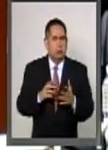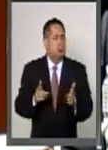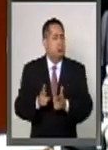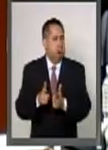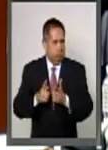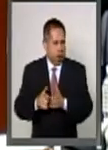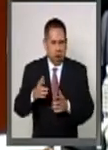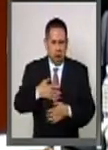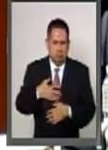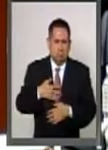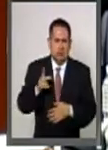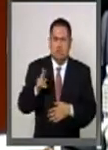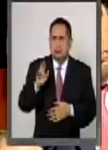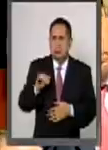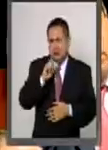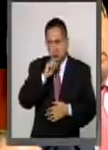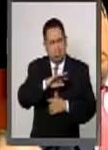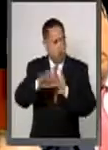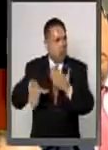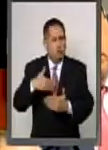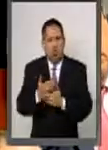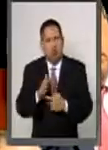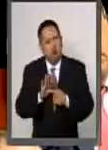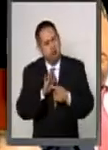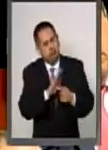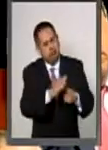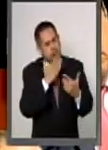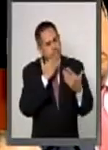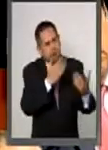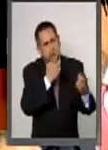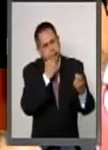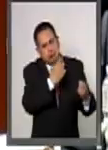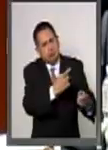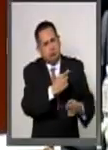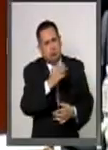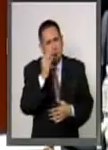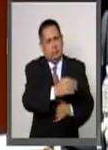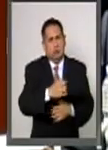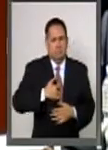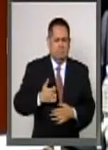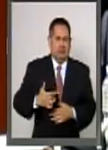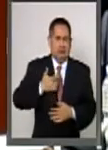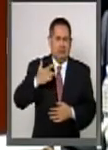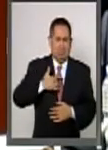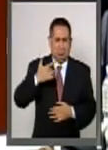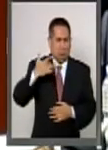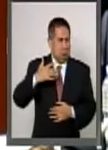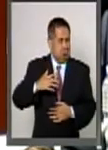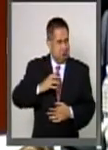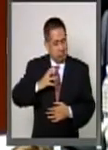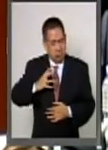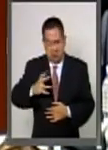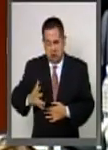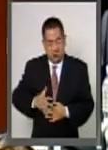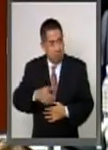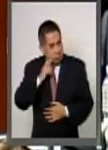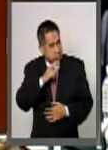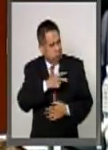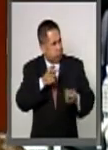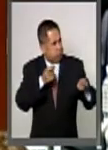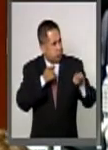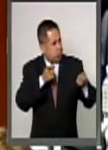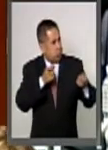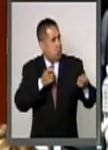grupo parlamentario del PRI, Pablo, te puedo decir, yo me sentí profundamente orgulloso de ver tu